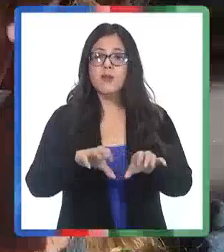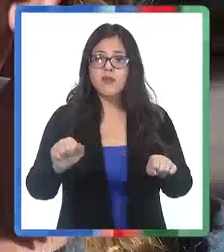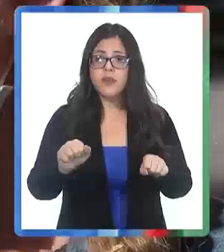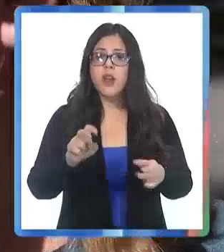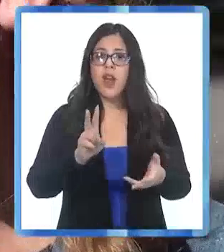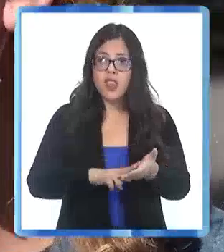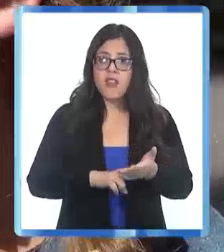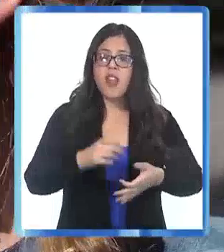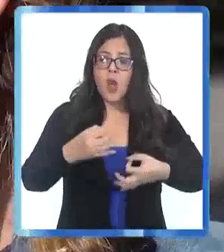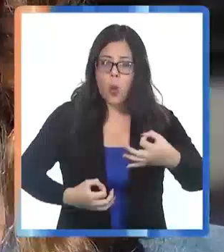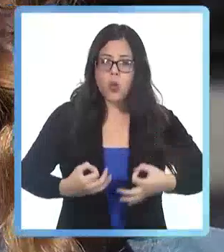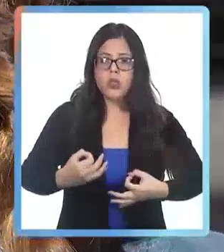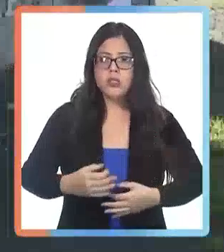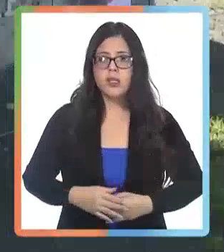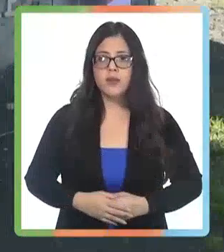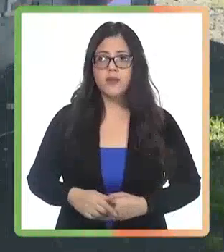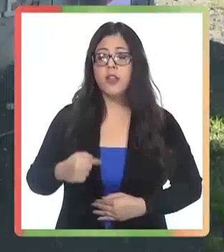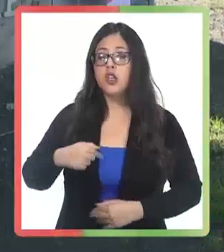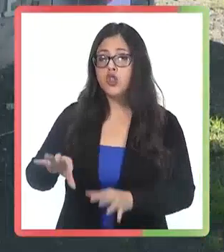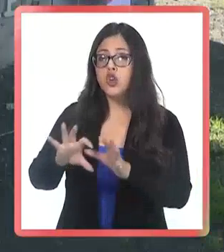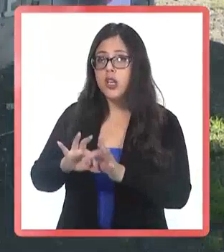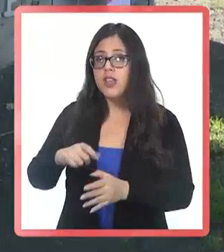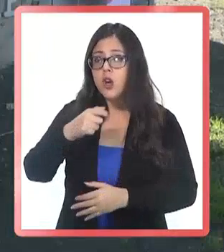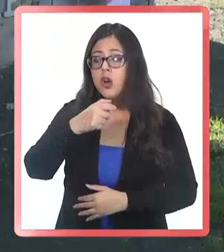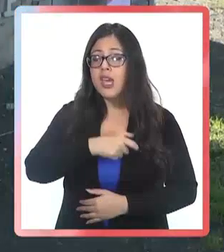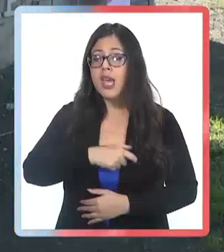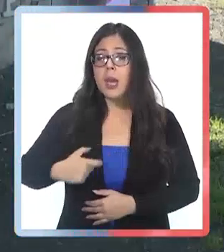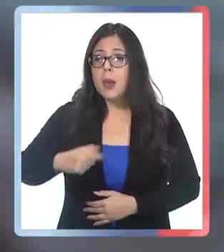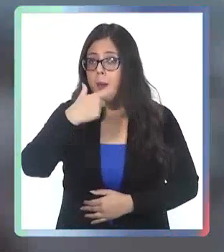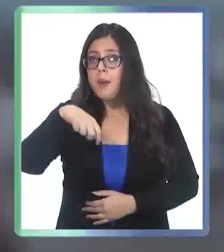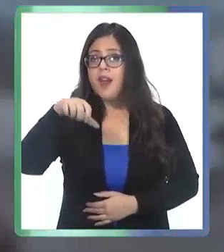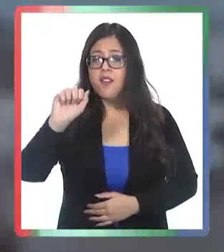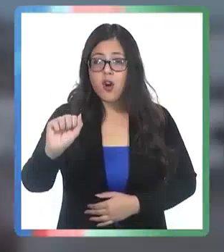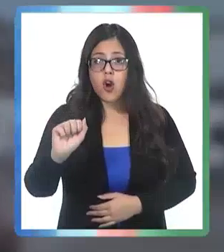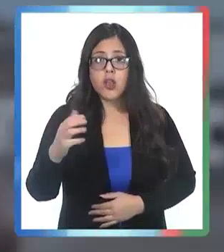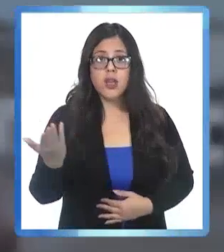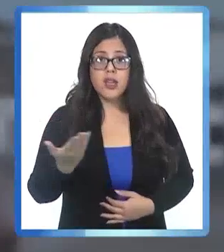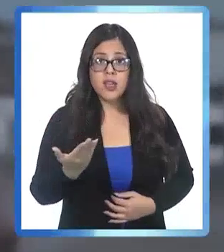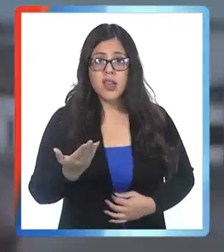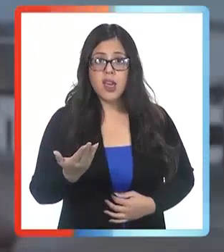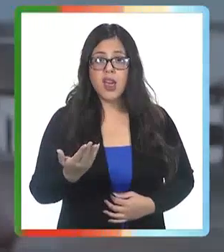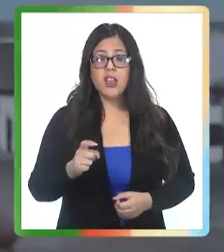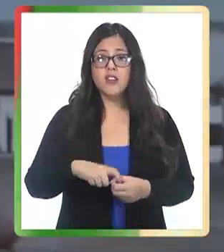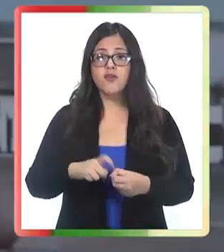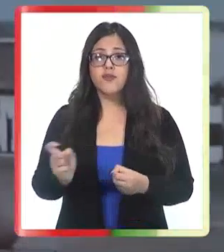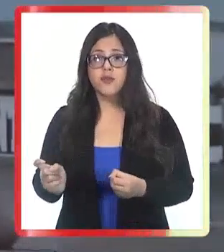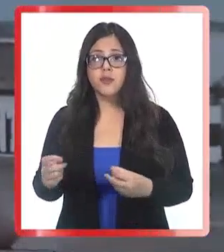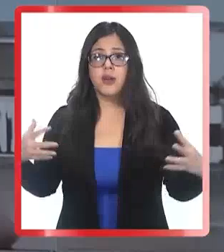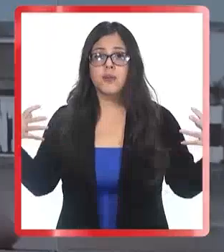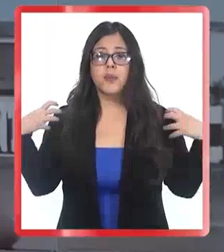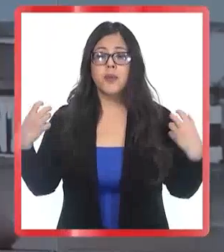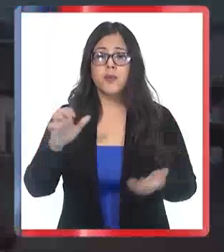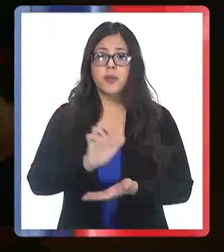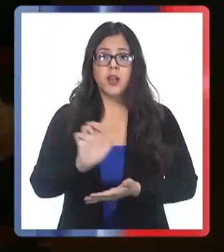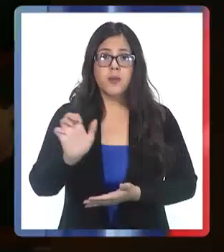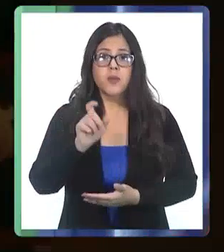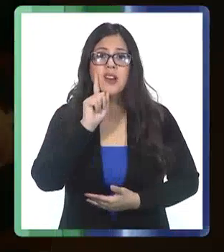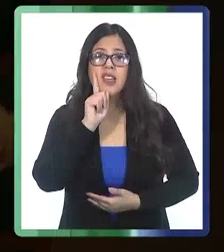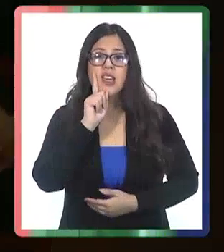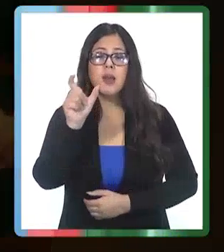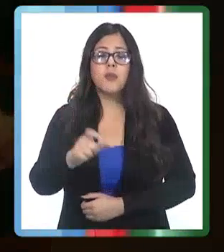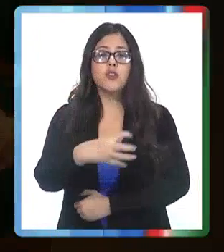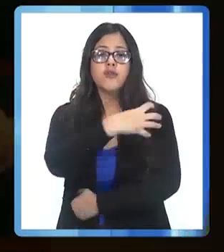prometió verdad y justicia. Agradezco que el presidente Boric haya sacado del cargo en el estado de excepción